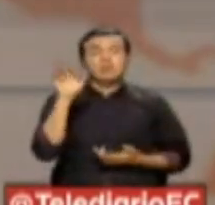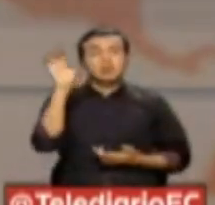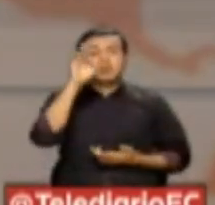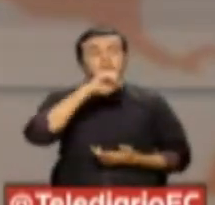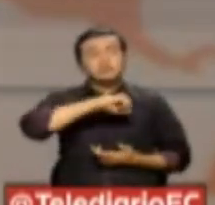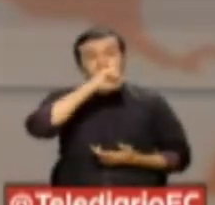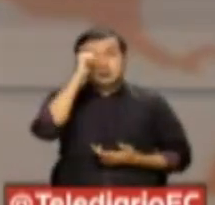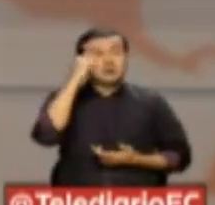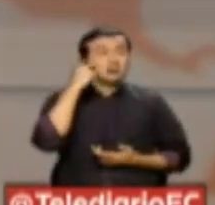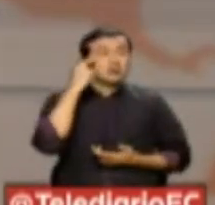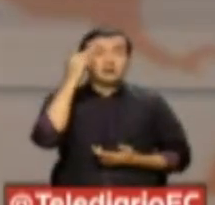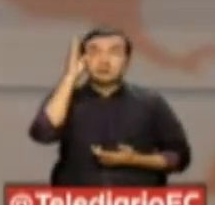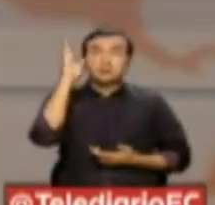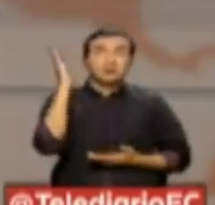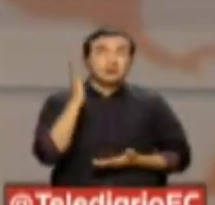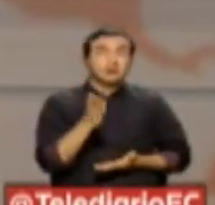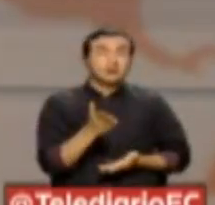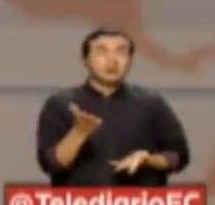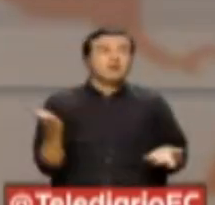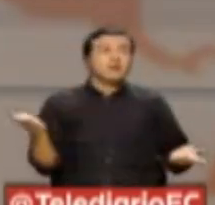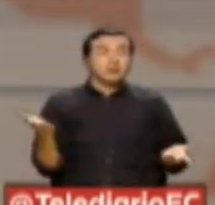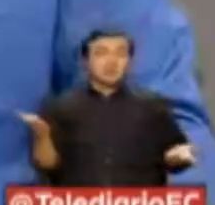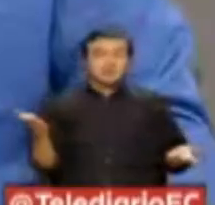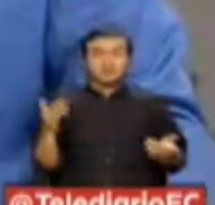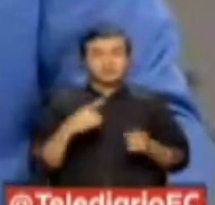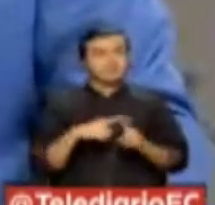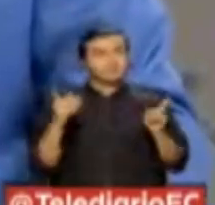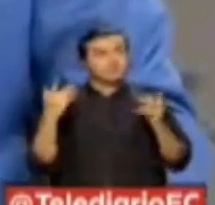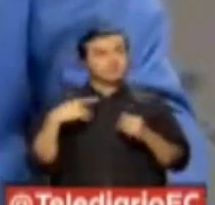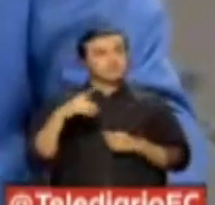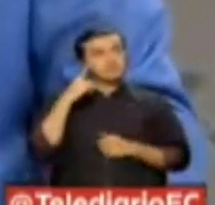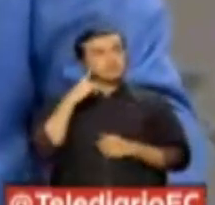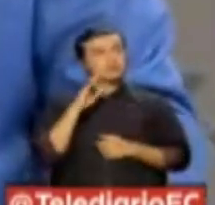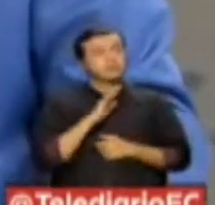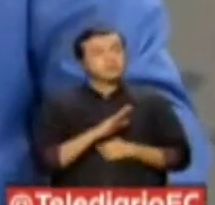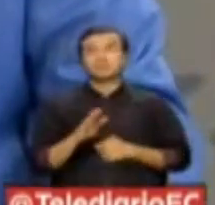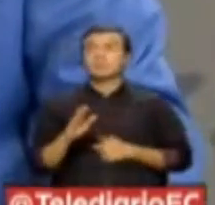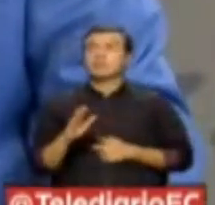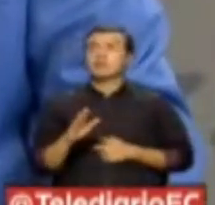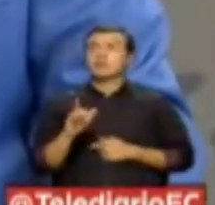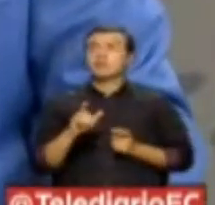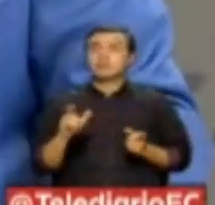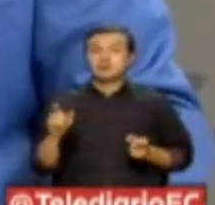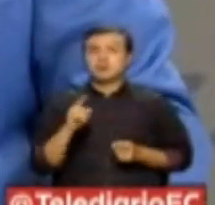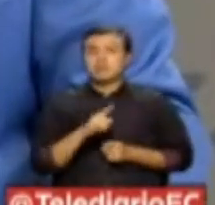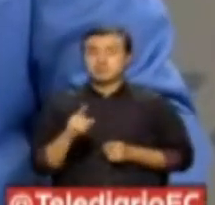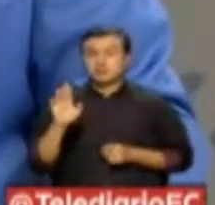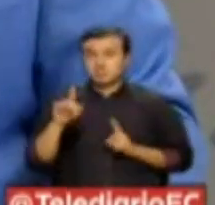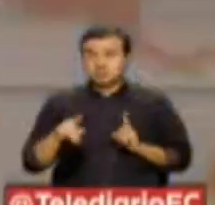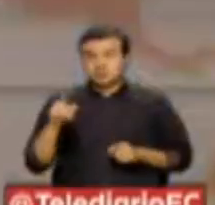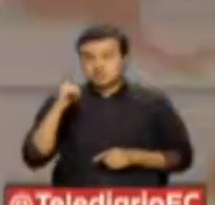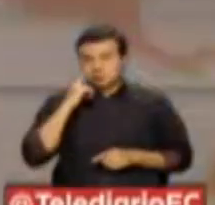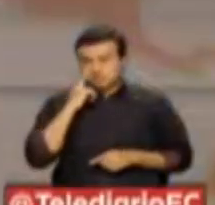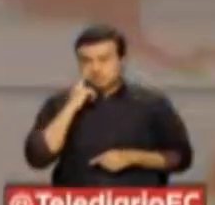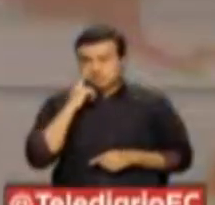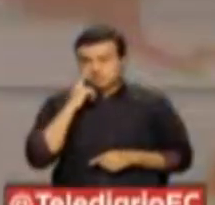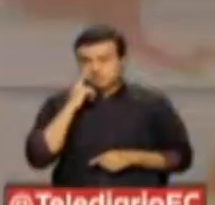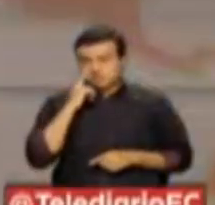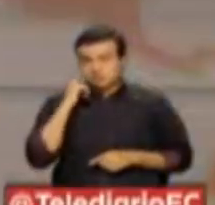que desde el cielo venga a resolver esto sin embargo ya hablar esperando los salvadores desde el cielo